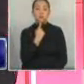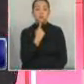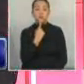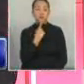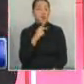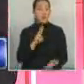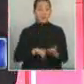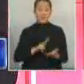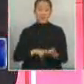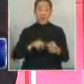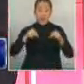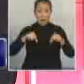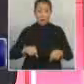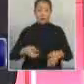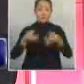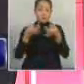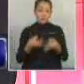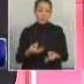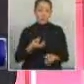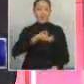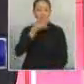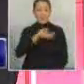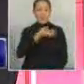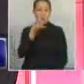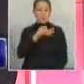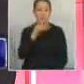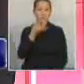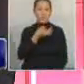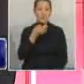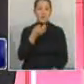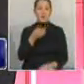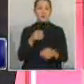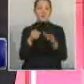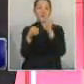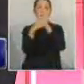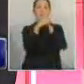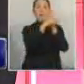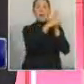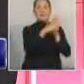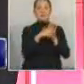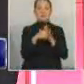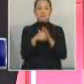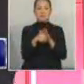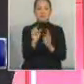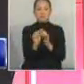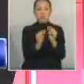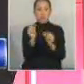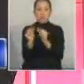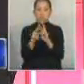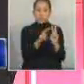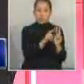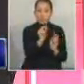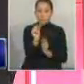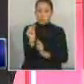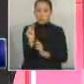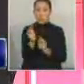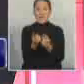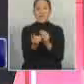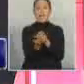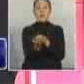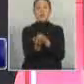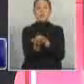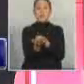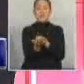tendría credibilidad el discurso que dice ahora tapemos las goteras. Que por lo demás, como bien lo decía el economista Claudio